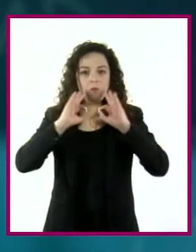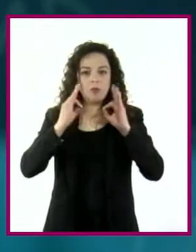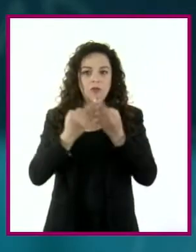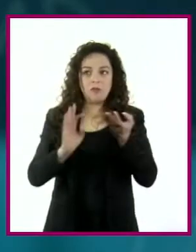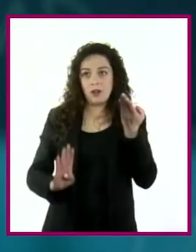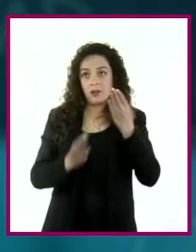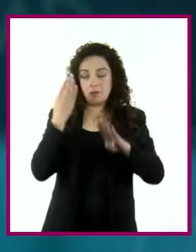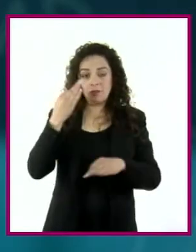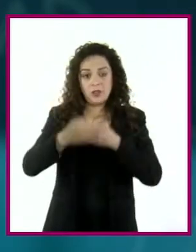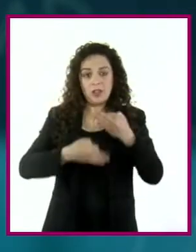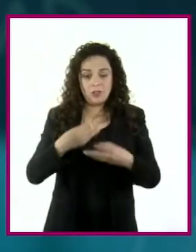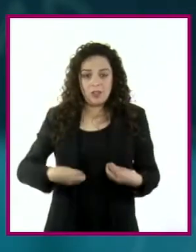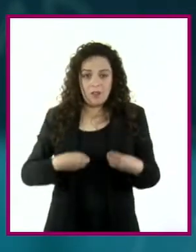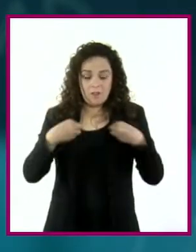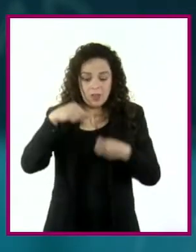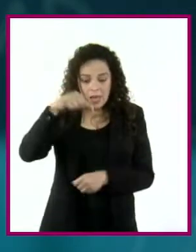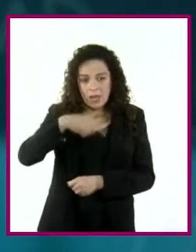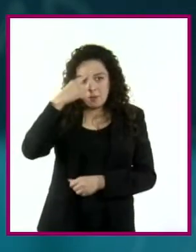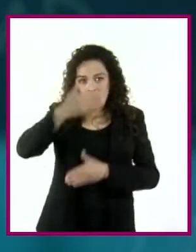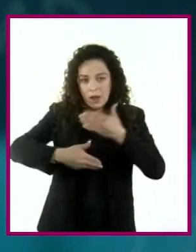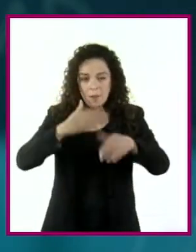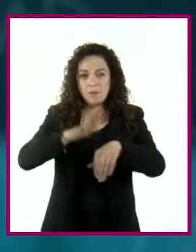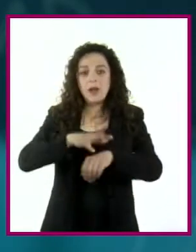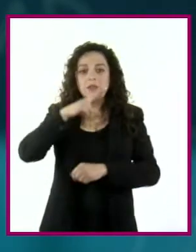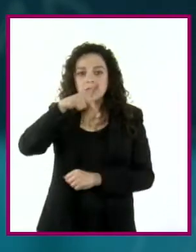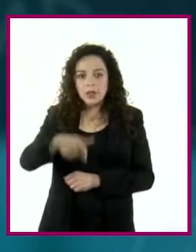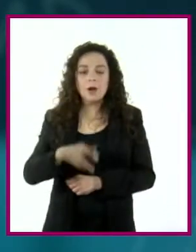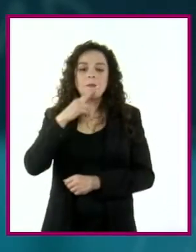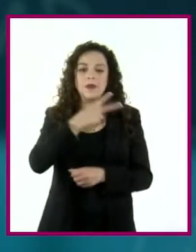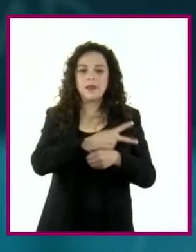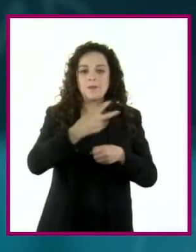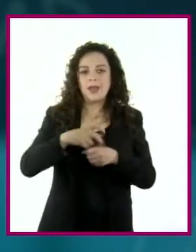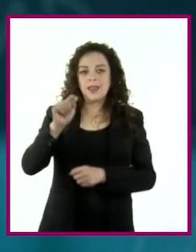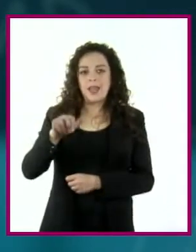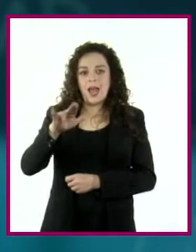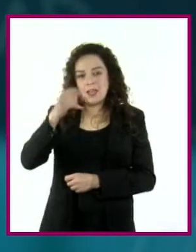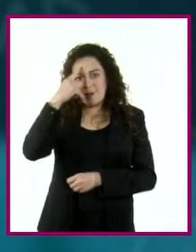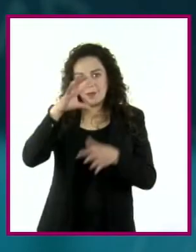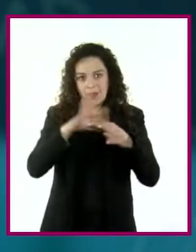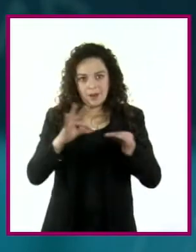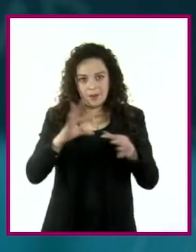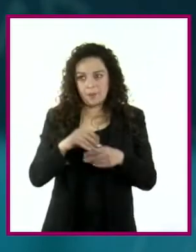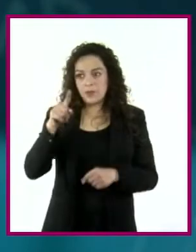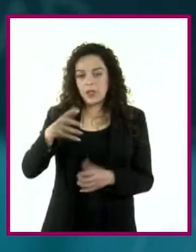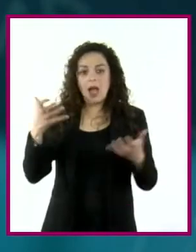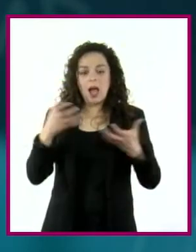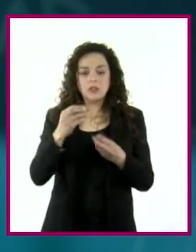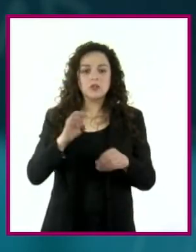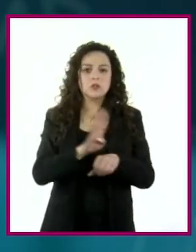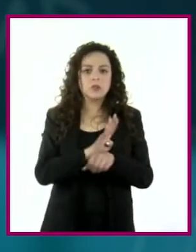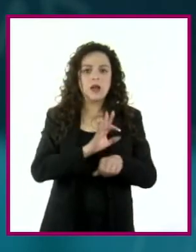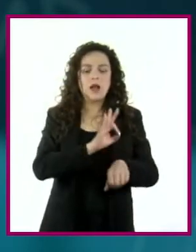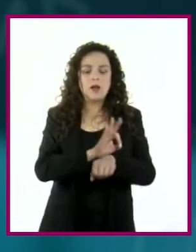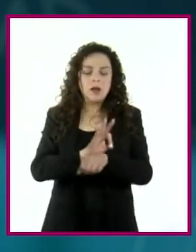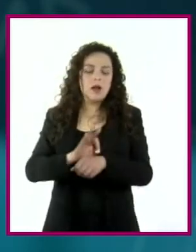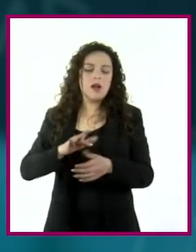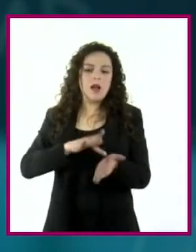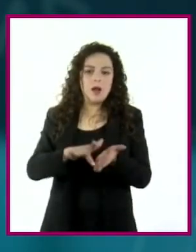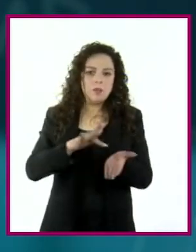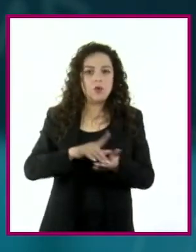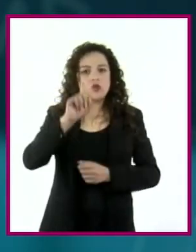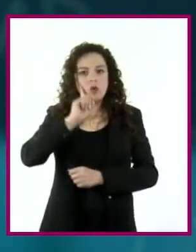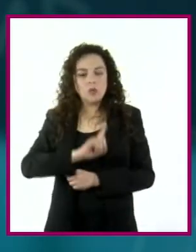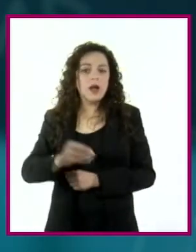toca a todos vivir y mejorar, invitamos a Tania Morales. Tania es activista, transfeminista,